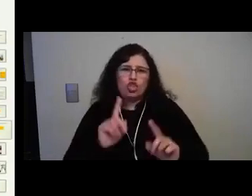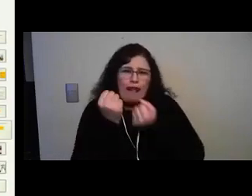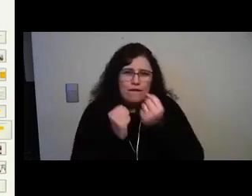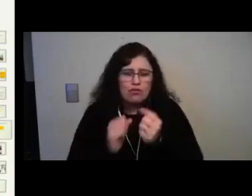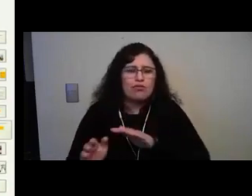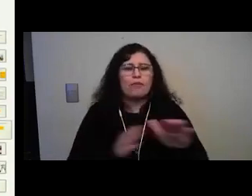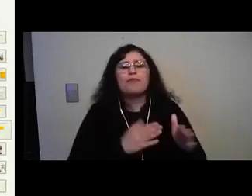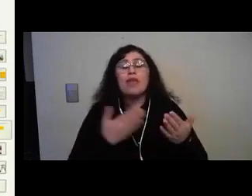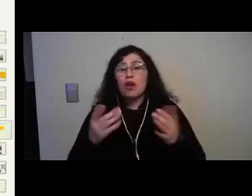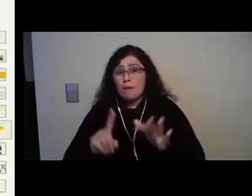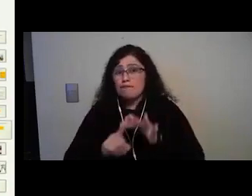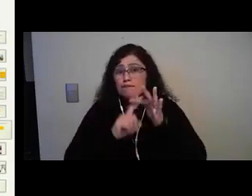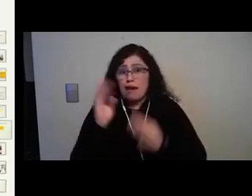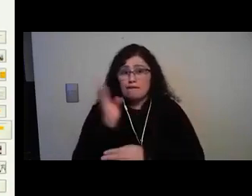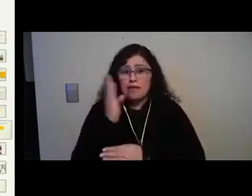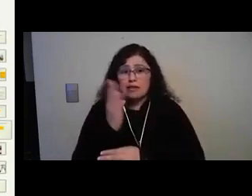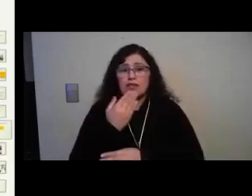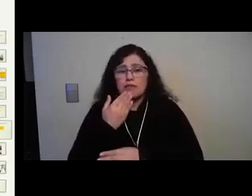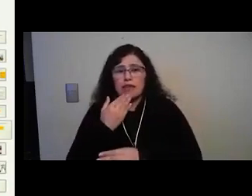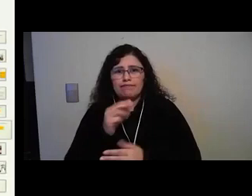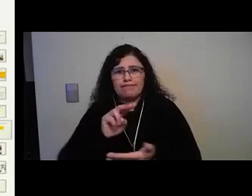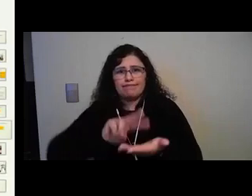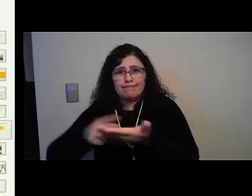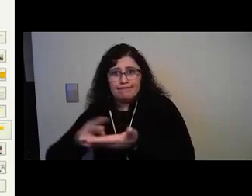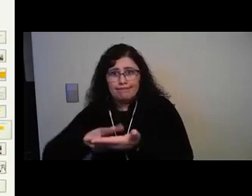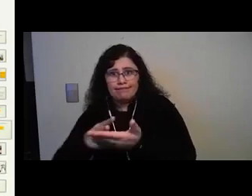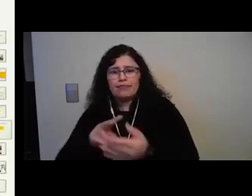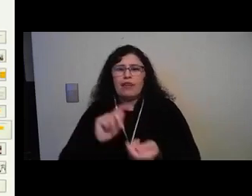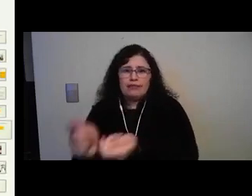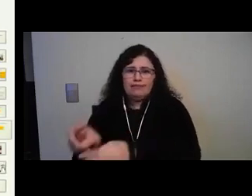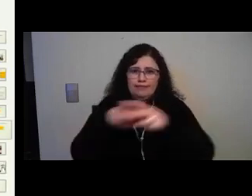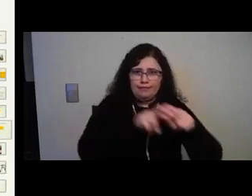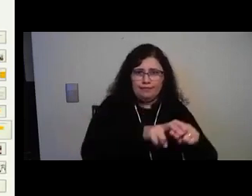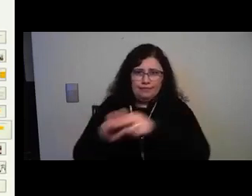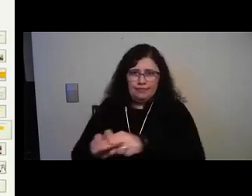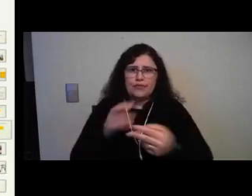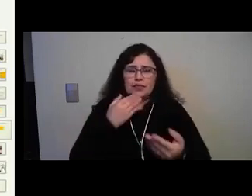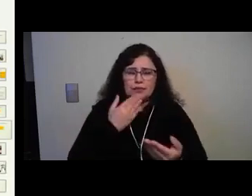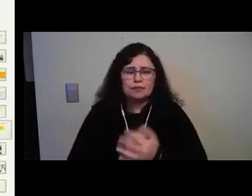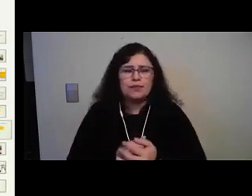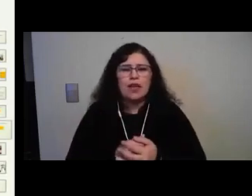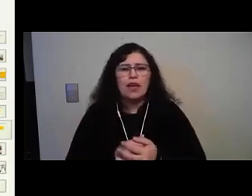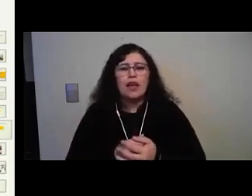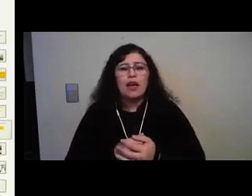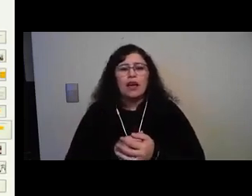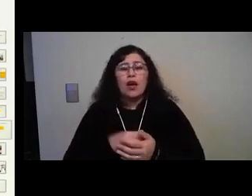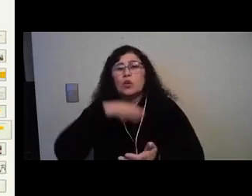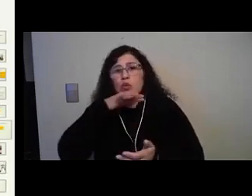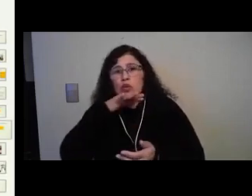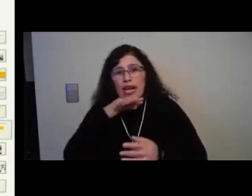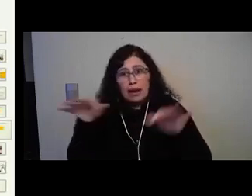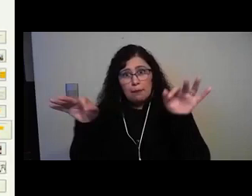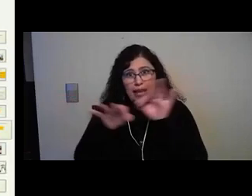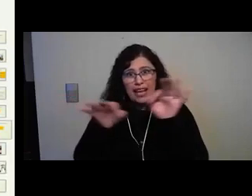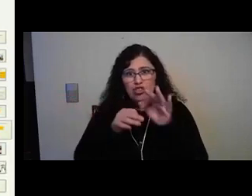Principios básicos para la movilización y transferencia, continúo, ¿cierto? Utilizar instrucciones verbales, que usted le dice